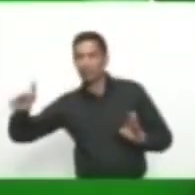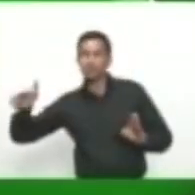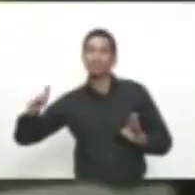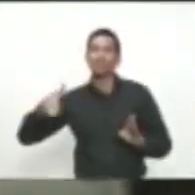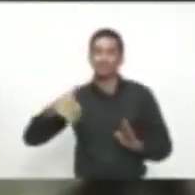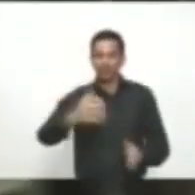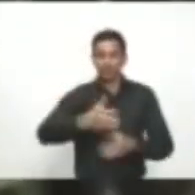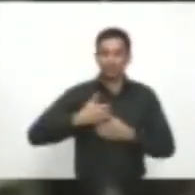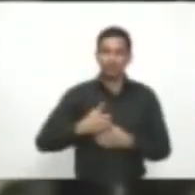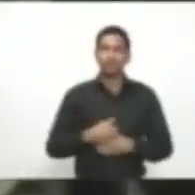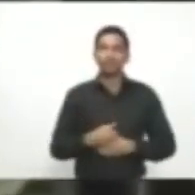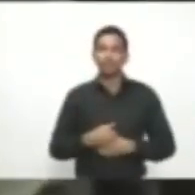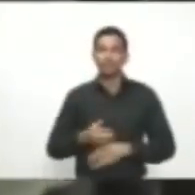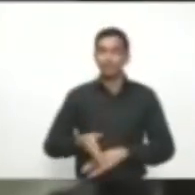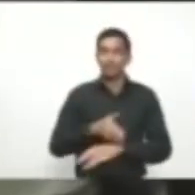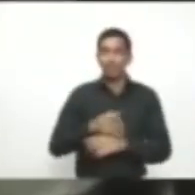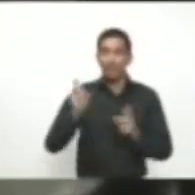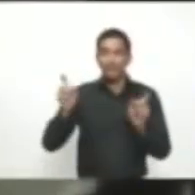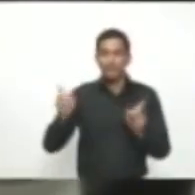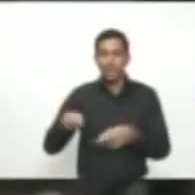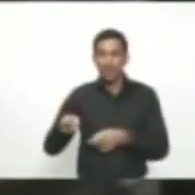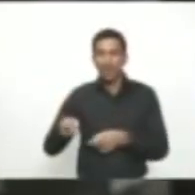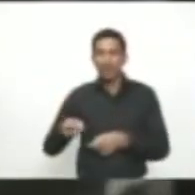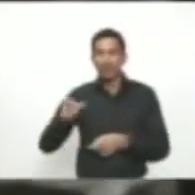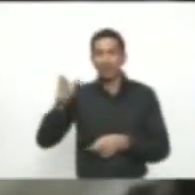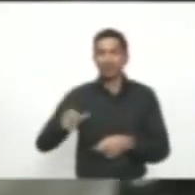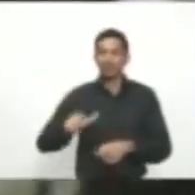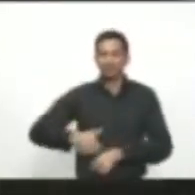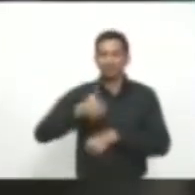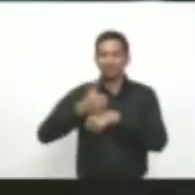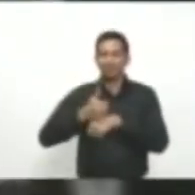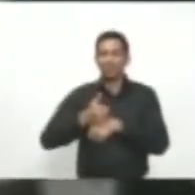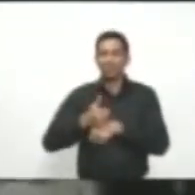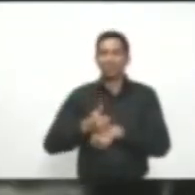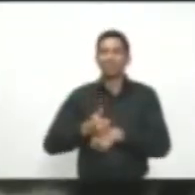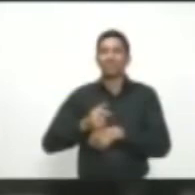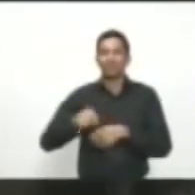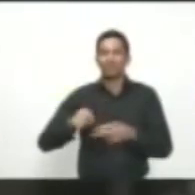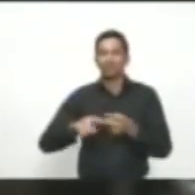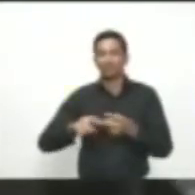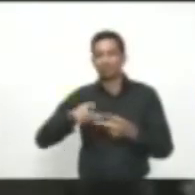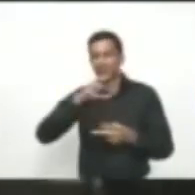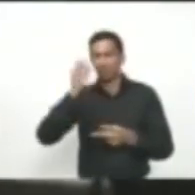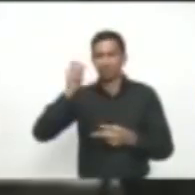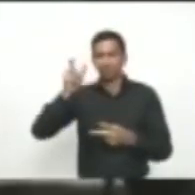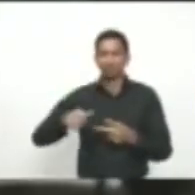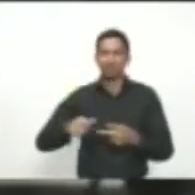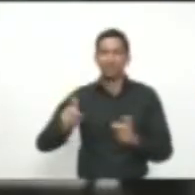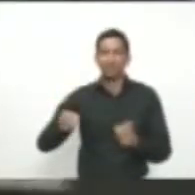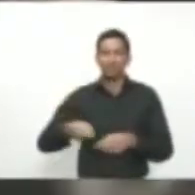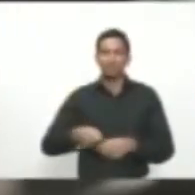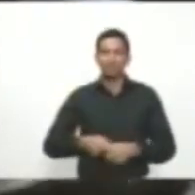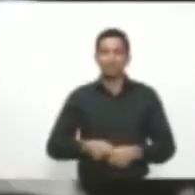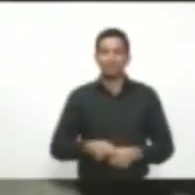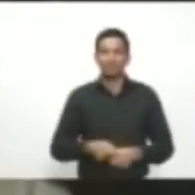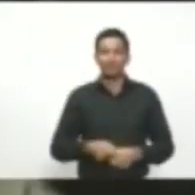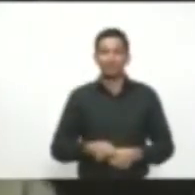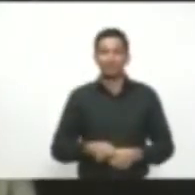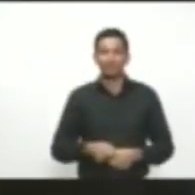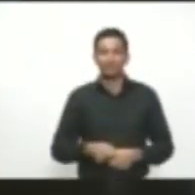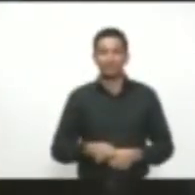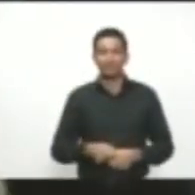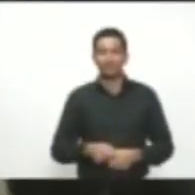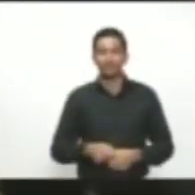En el operativo fueron detenidos Calmides Barros y Espiayú, presunto jefe de la organización, así como Calmides Barros y Puana, Tomasito y Puana, y Abraham